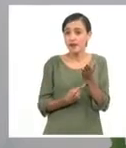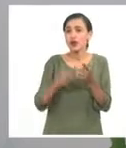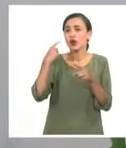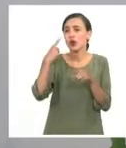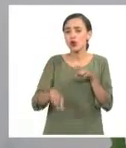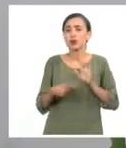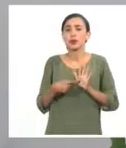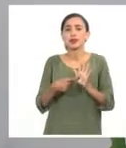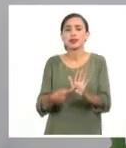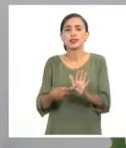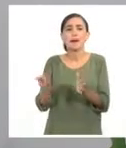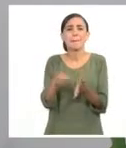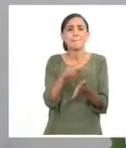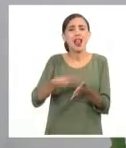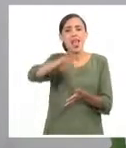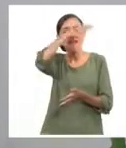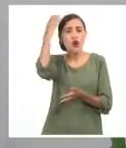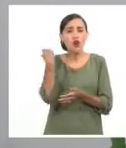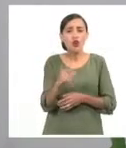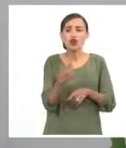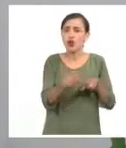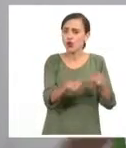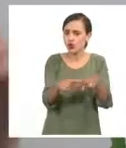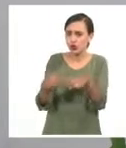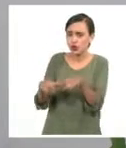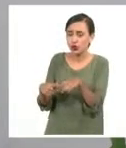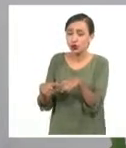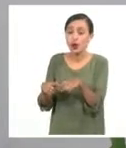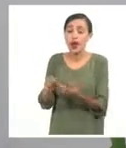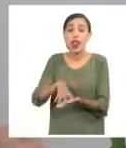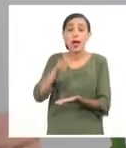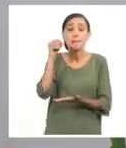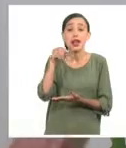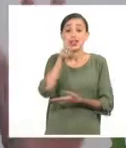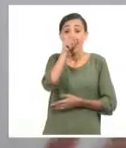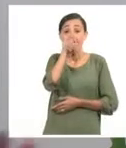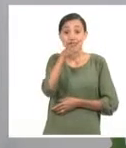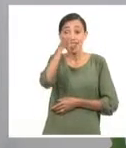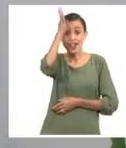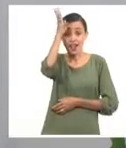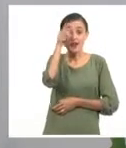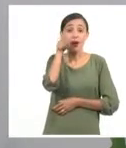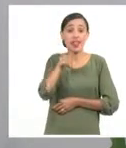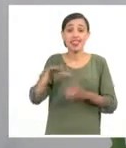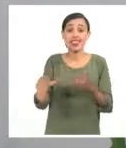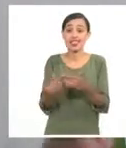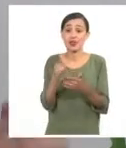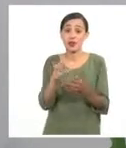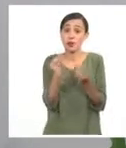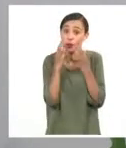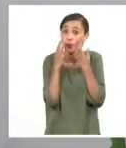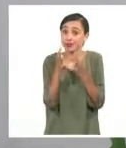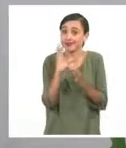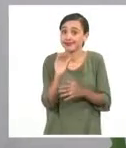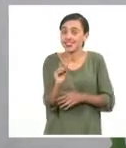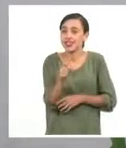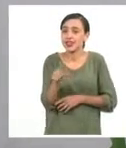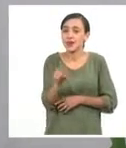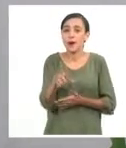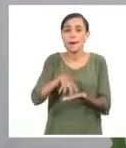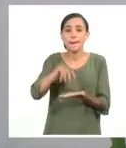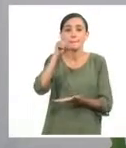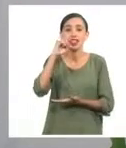ballet folclórico y de rumbatá en la Plaza del Gallo. Y el día 9, muy importante resaltar, que vamos a tener en la Plaza